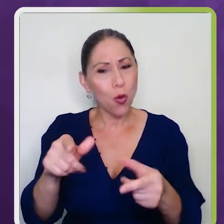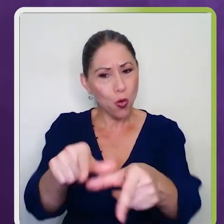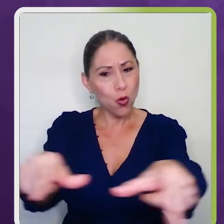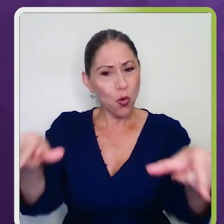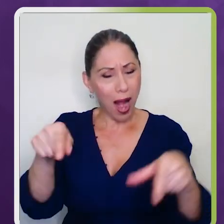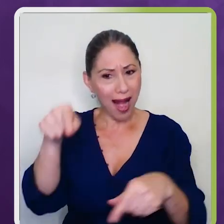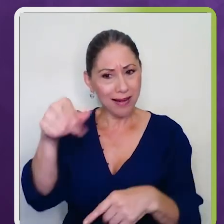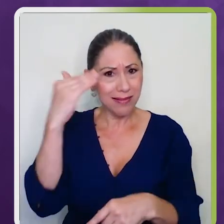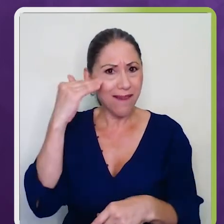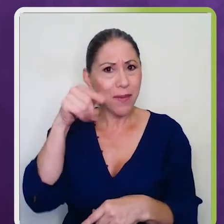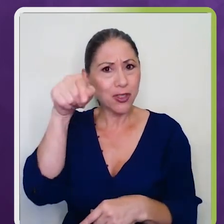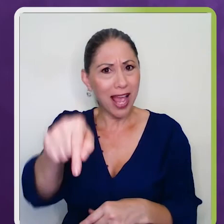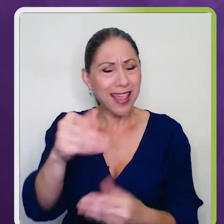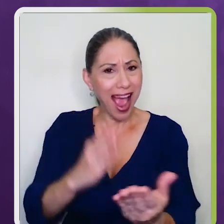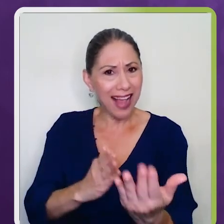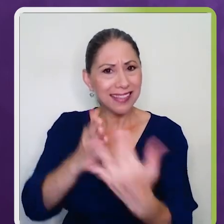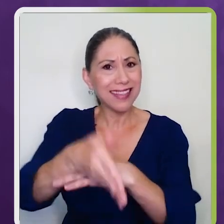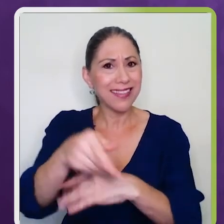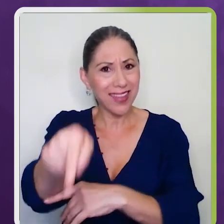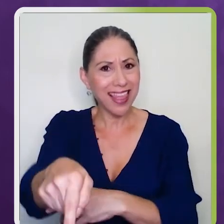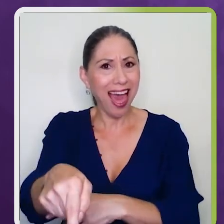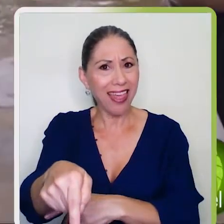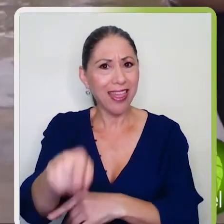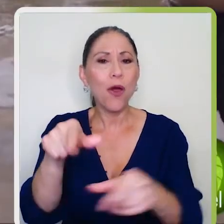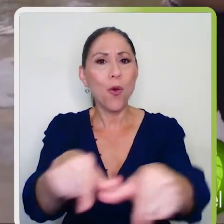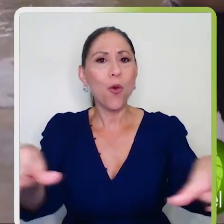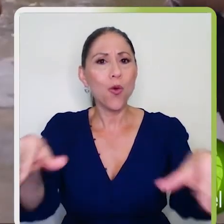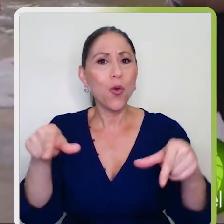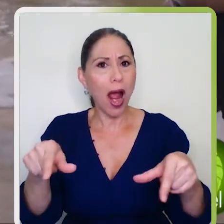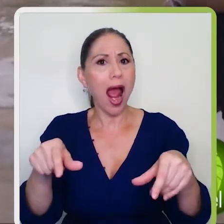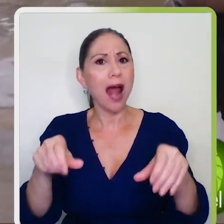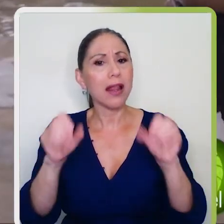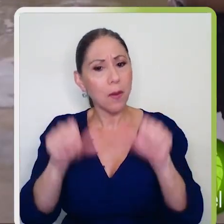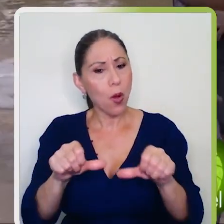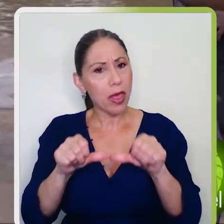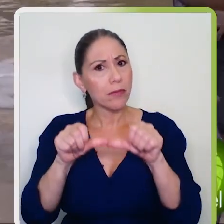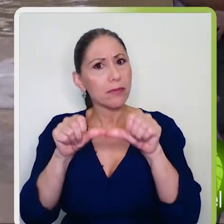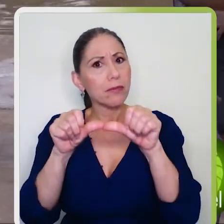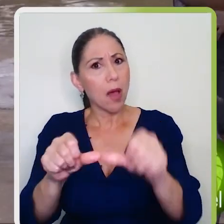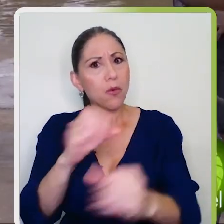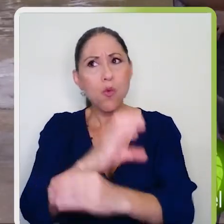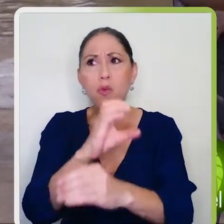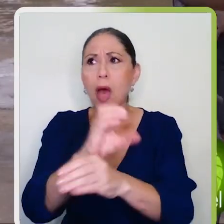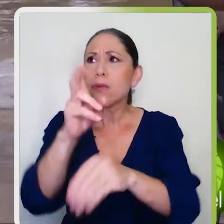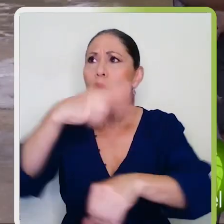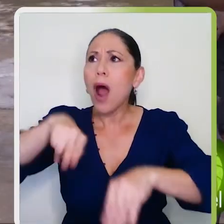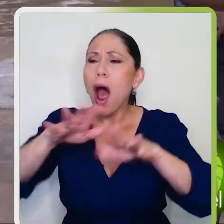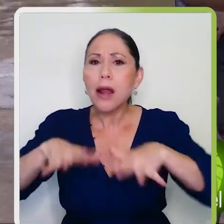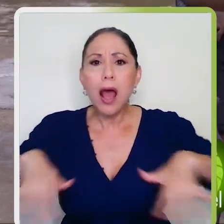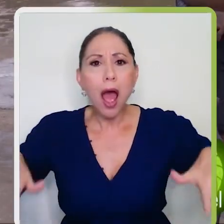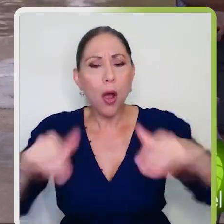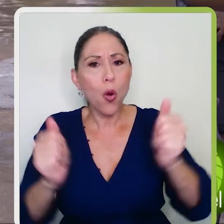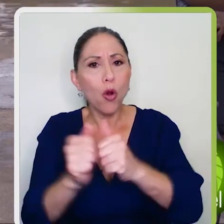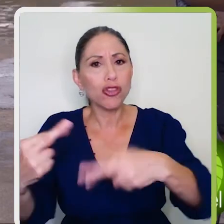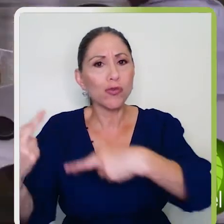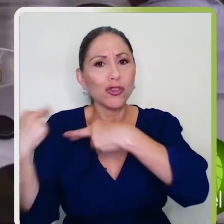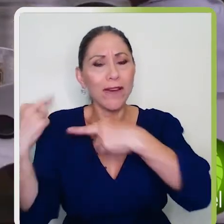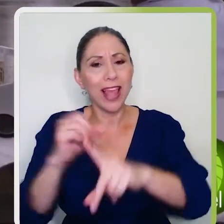la accesibilidad sea un ingrediente más de un destino sostenible, de un destino con responsabilidad